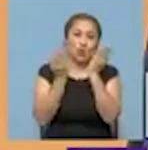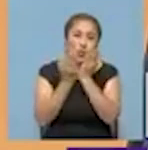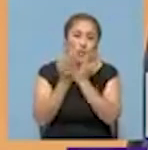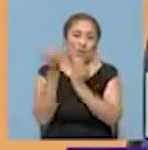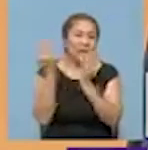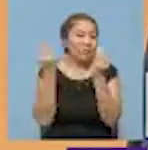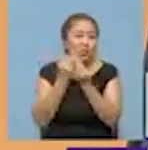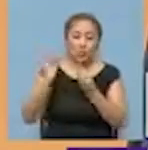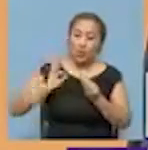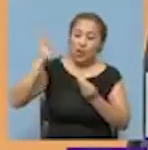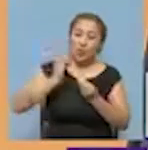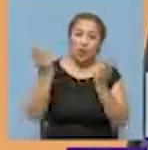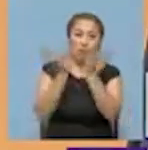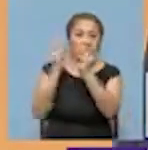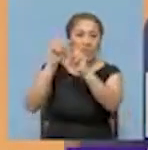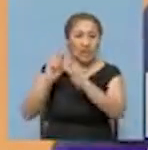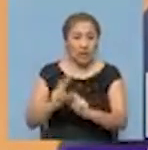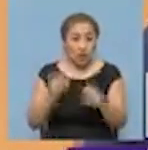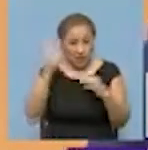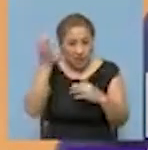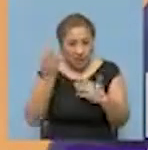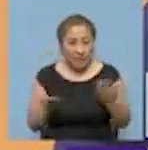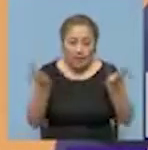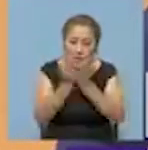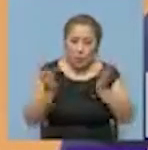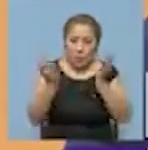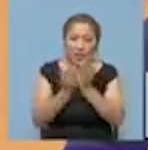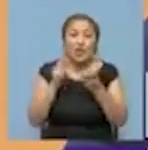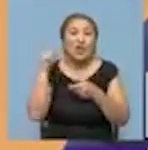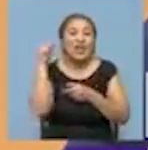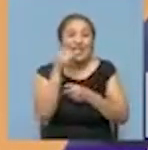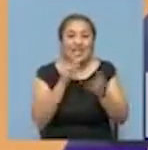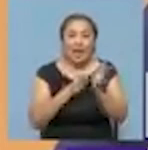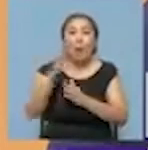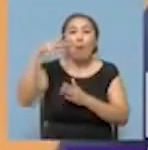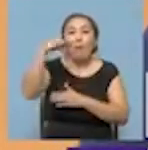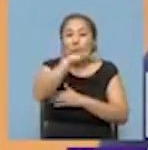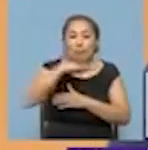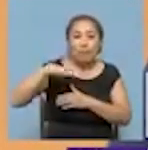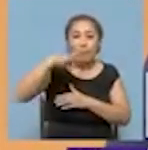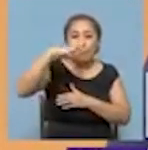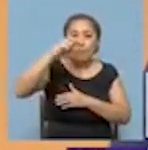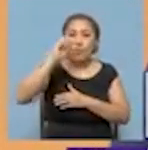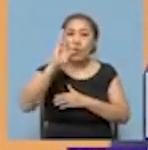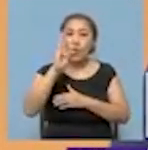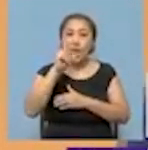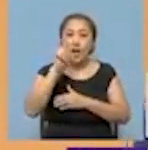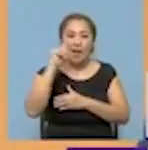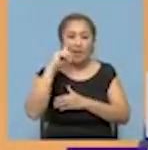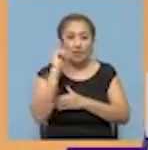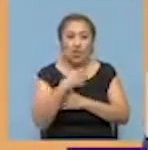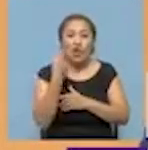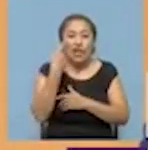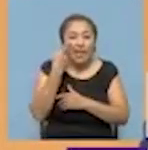durante muchísimo tiempo no es cierto estudiando esa materia población he encontrado el